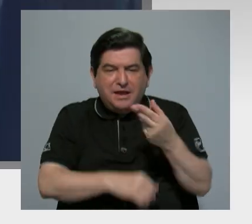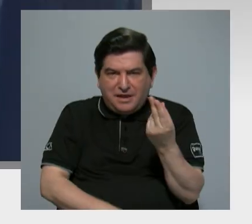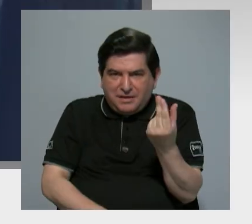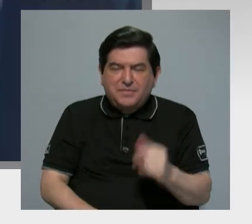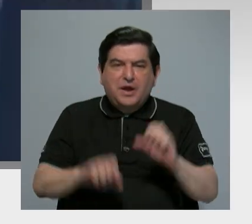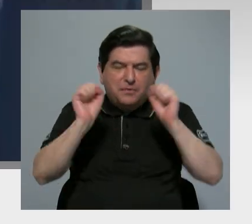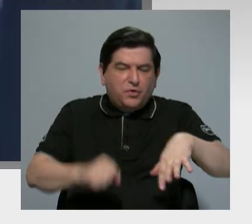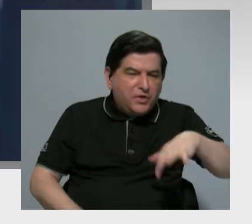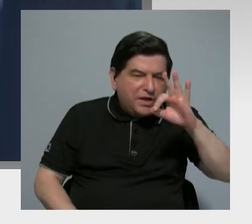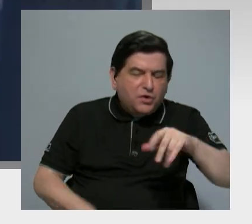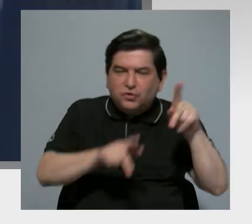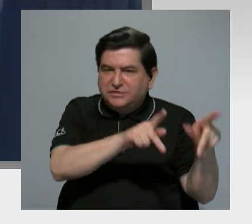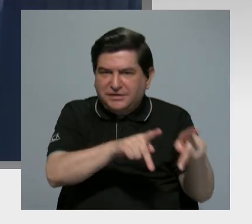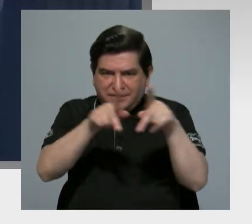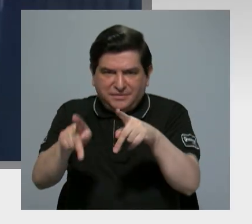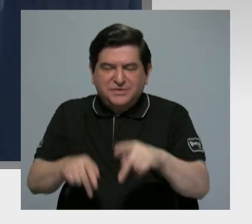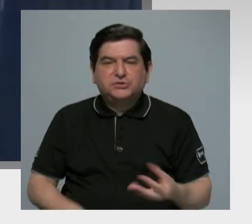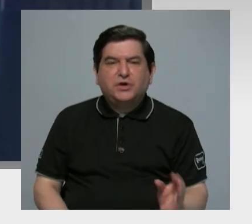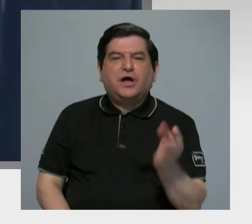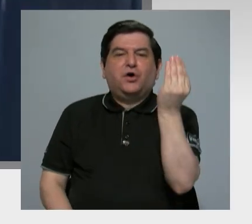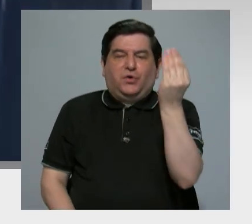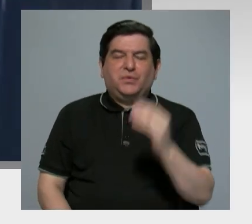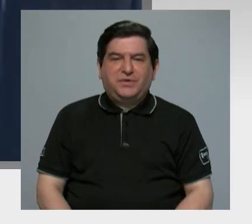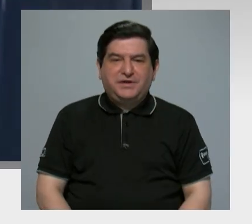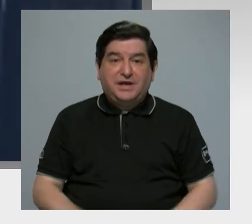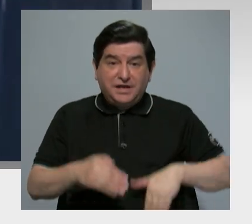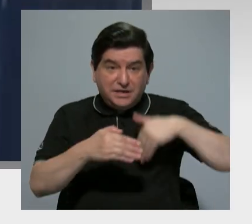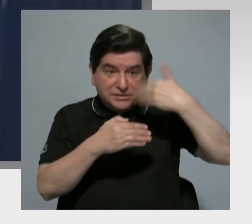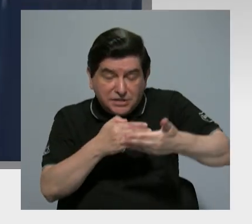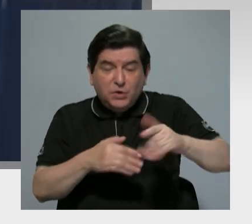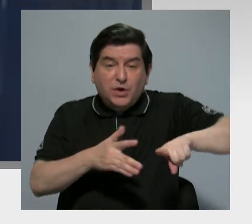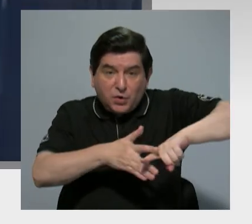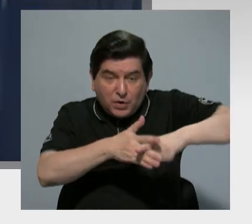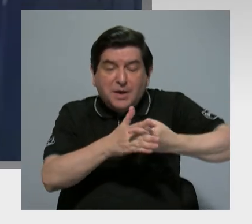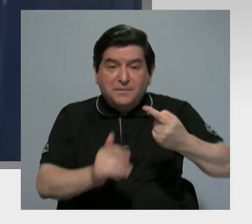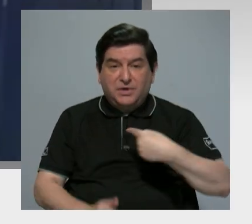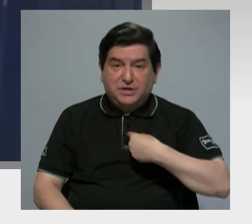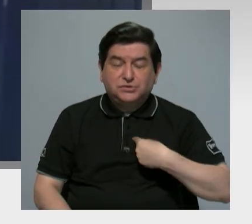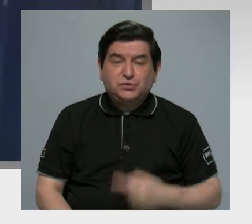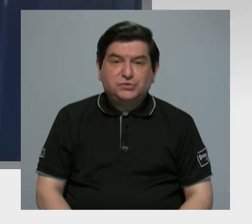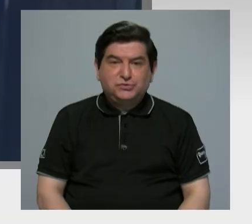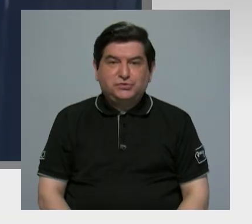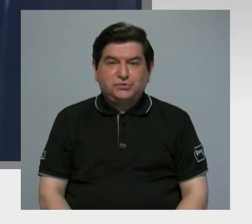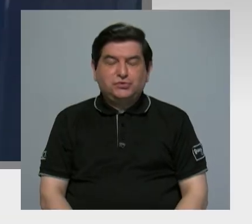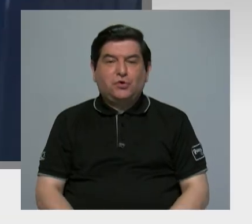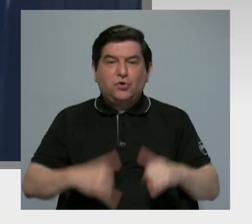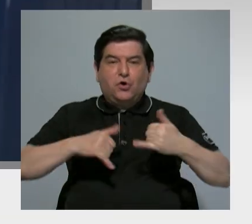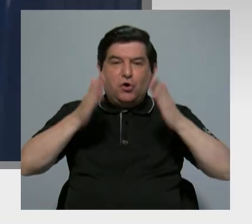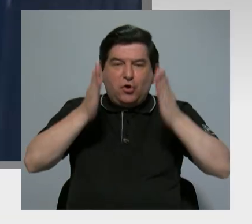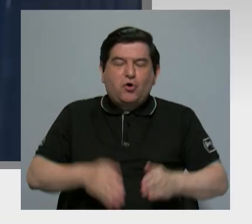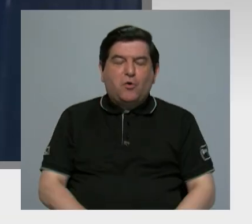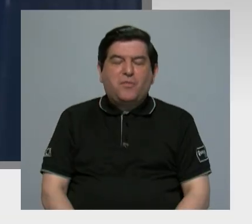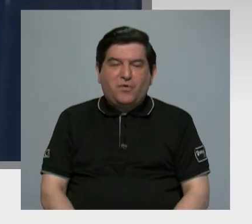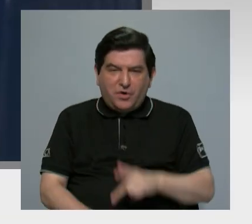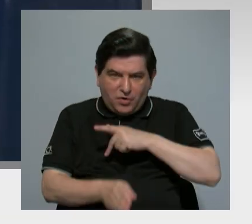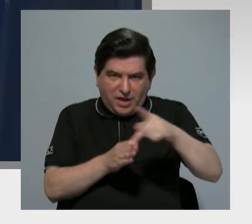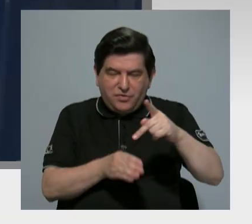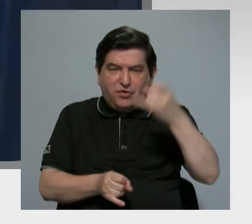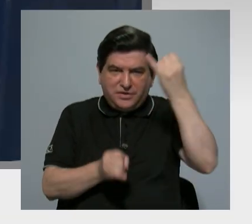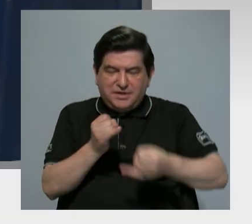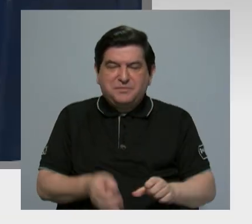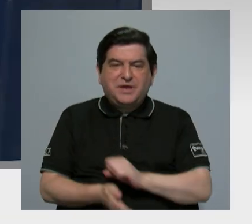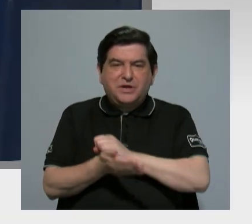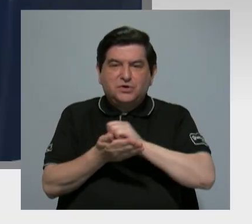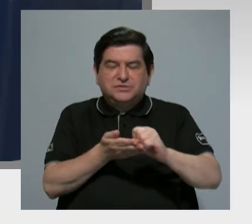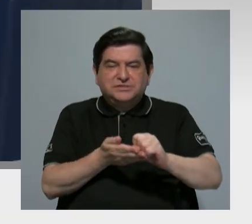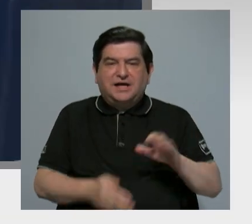para encontrar jóvenes figuras, y de ahí es donde empiezo yo a formarme como futbolista profesional. Termino en